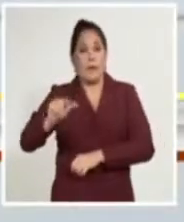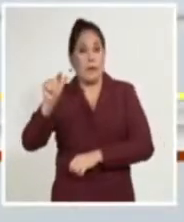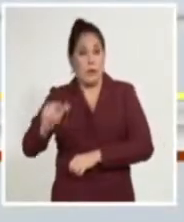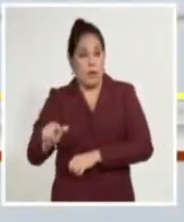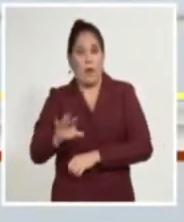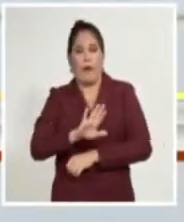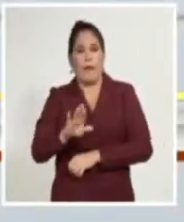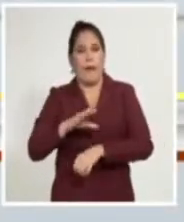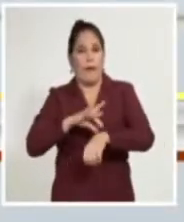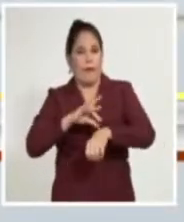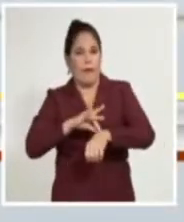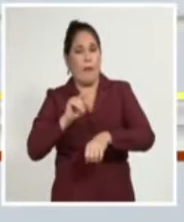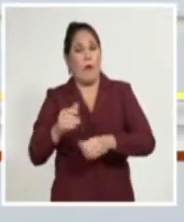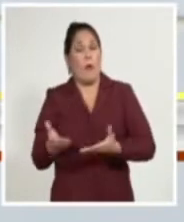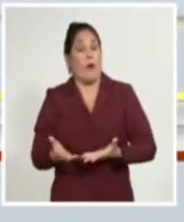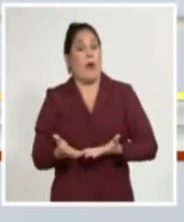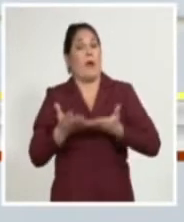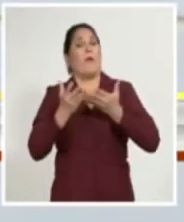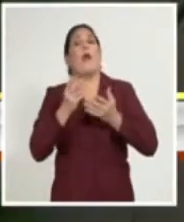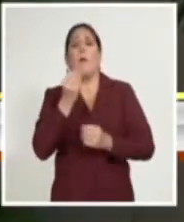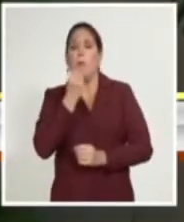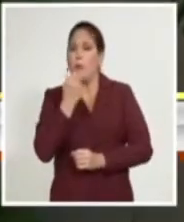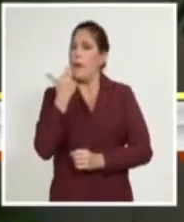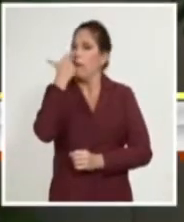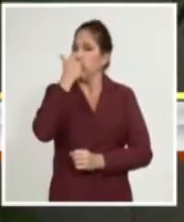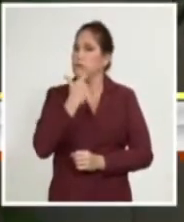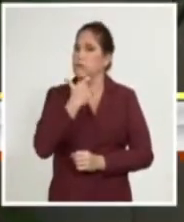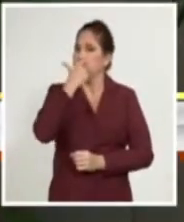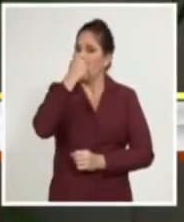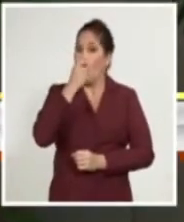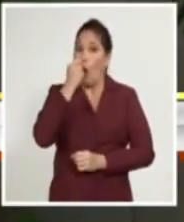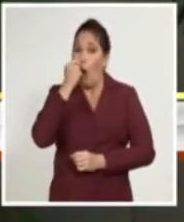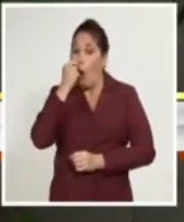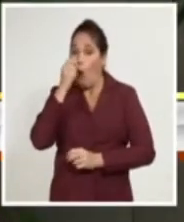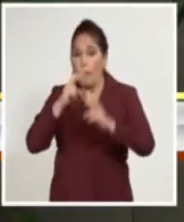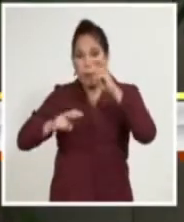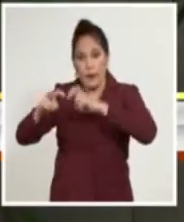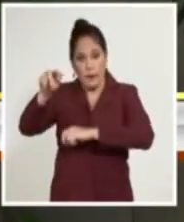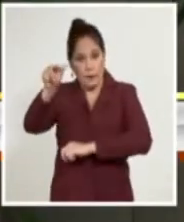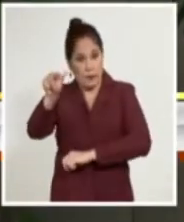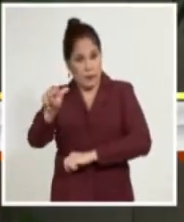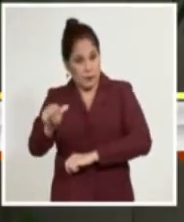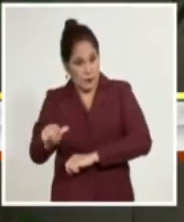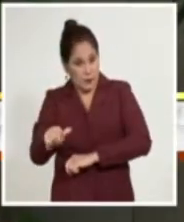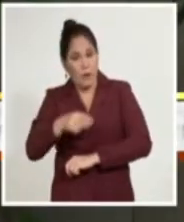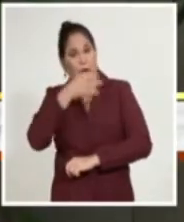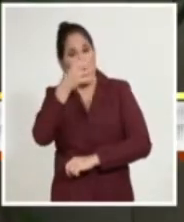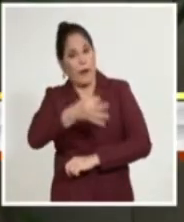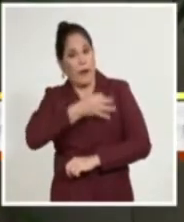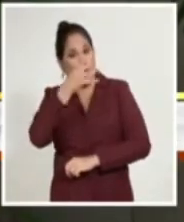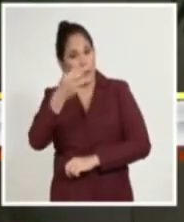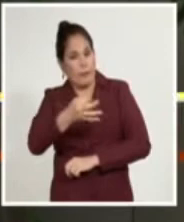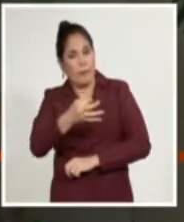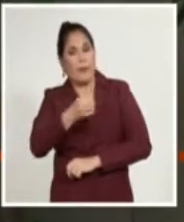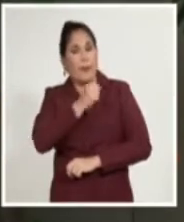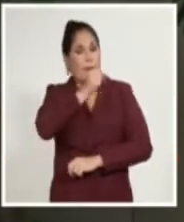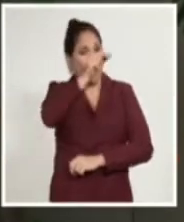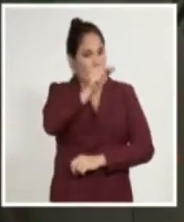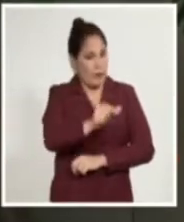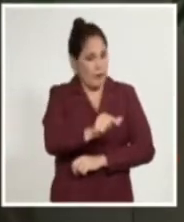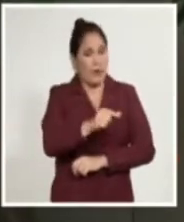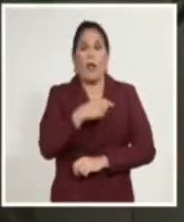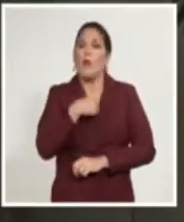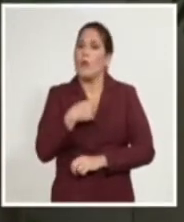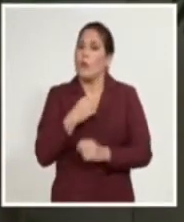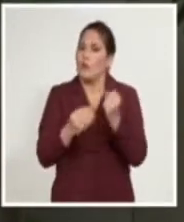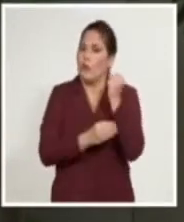refuerzo. El director de investigaciones biomédicas del CIGB, doctor Gerardo Guillén, declaró a la prensa que el estudio de Manvisa como